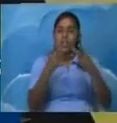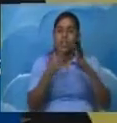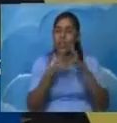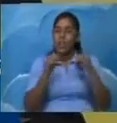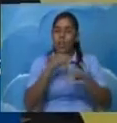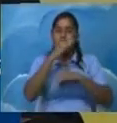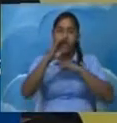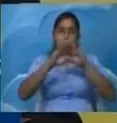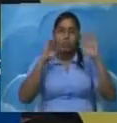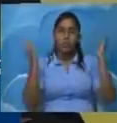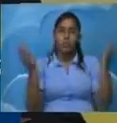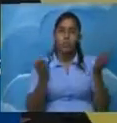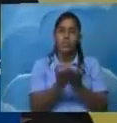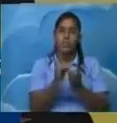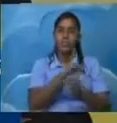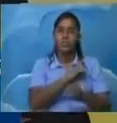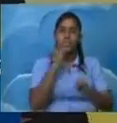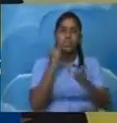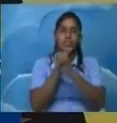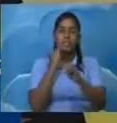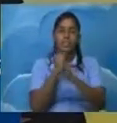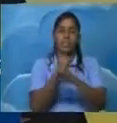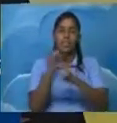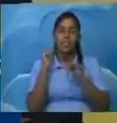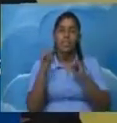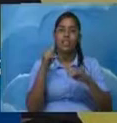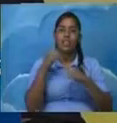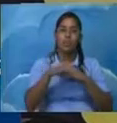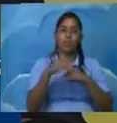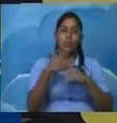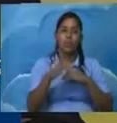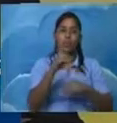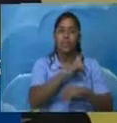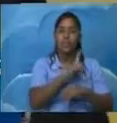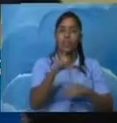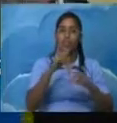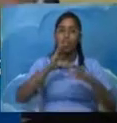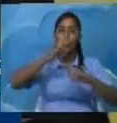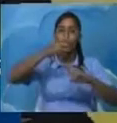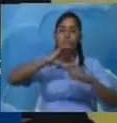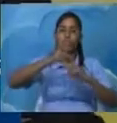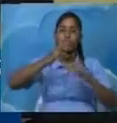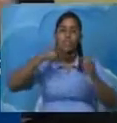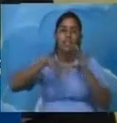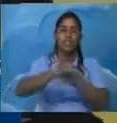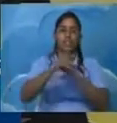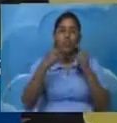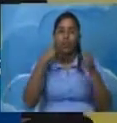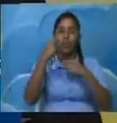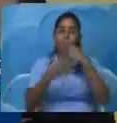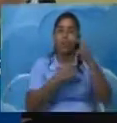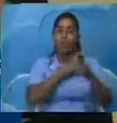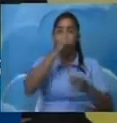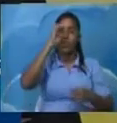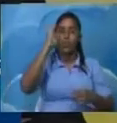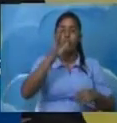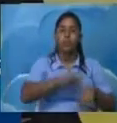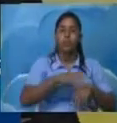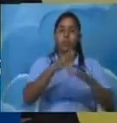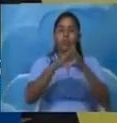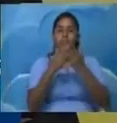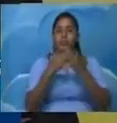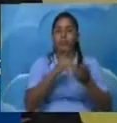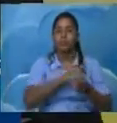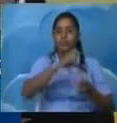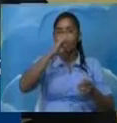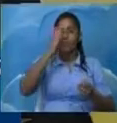al mundo a través de internet. Y pronto, papá, en los satélites, saliendo la voz de Dios, porque la palabra de